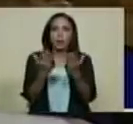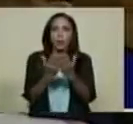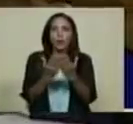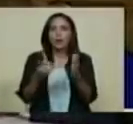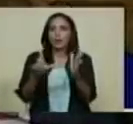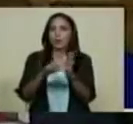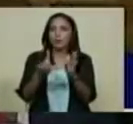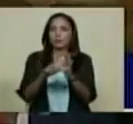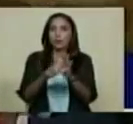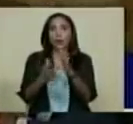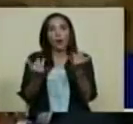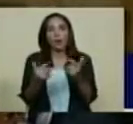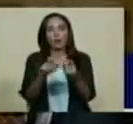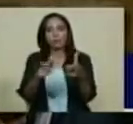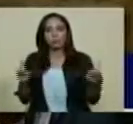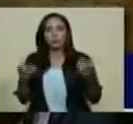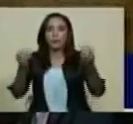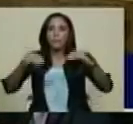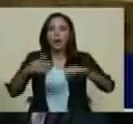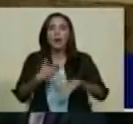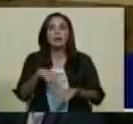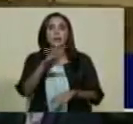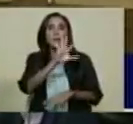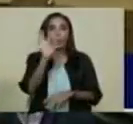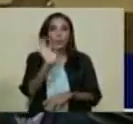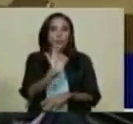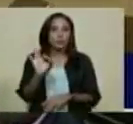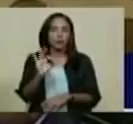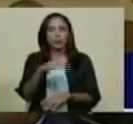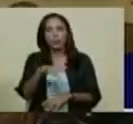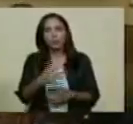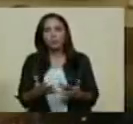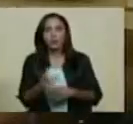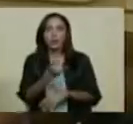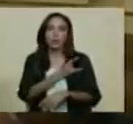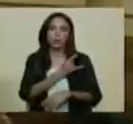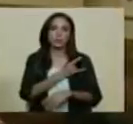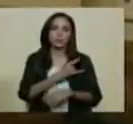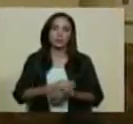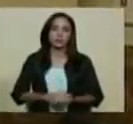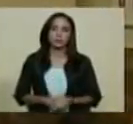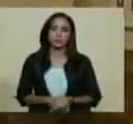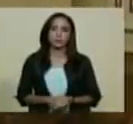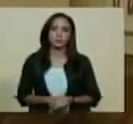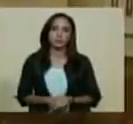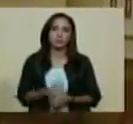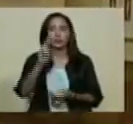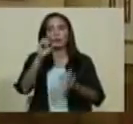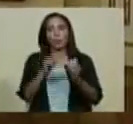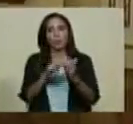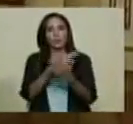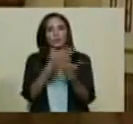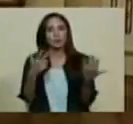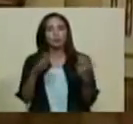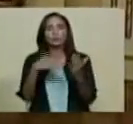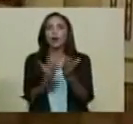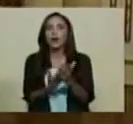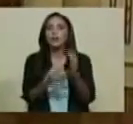liceos, y ahora el crecimiento del 5% para este periodo escolar